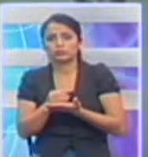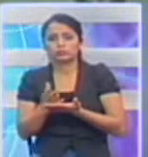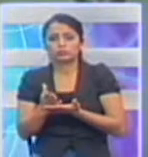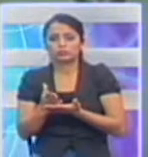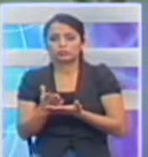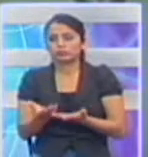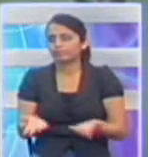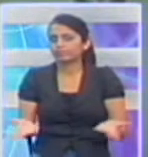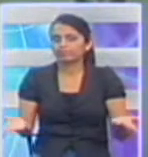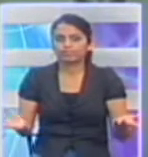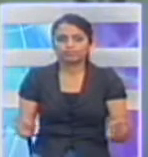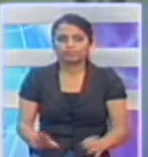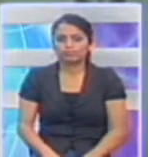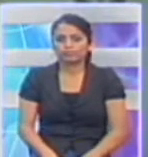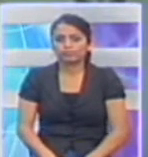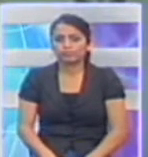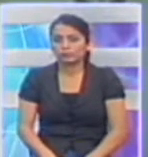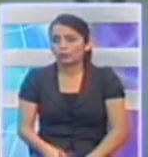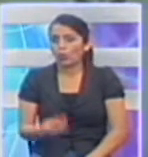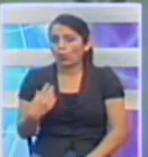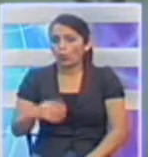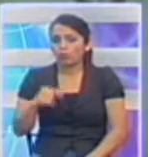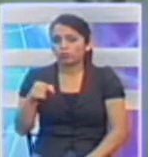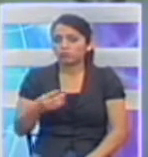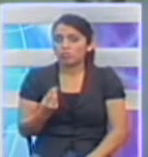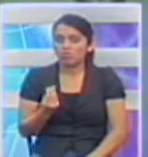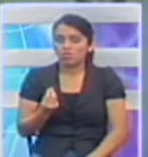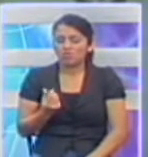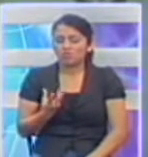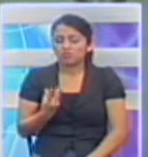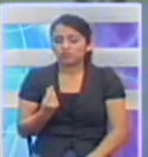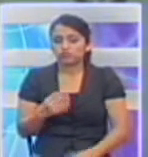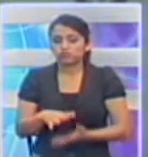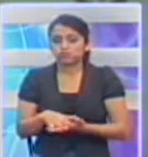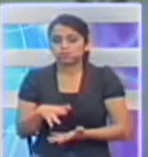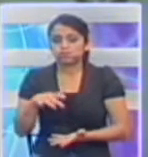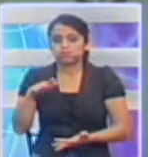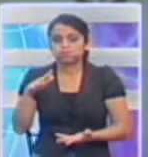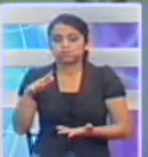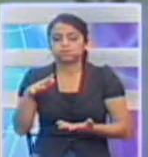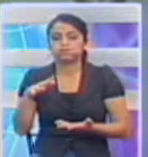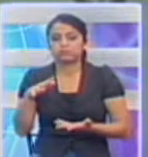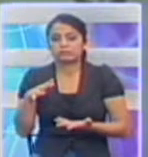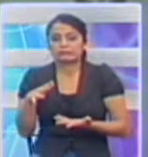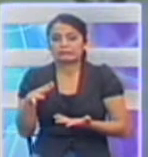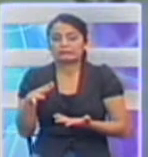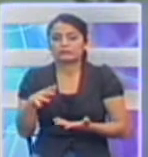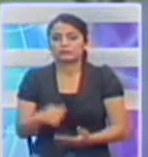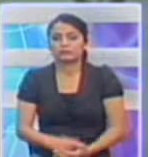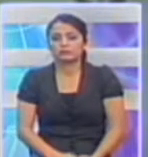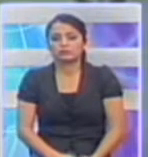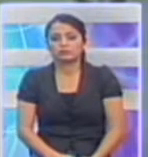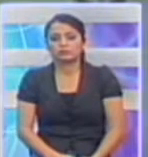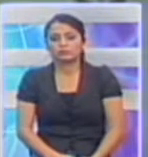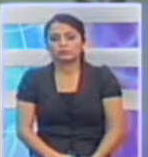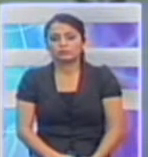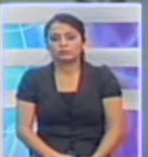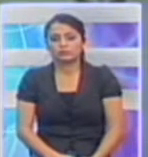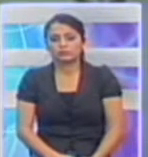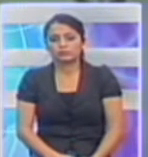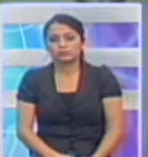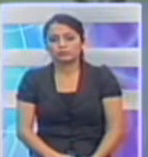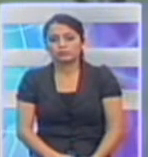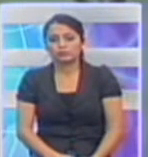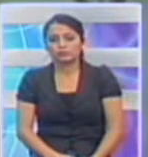que representa en dinero y en dosis, ¿no? Estamos hablando en realidad de sumas importantes, de